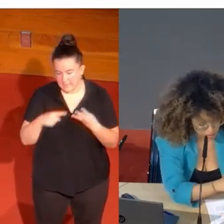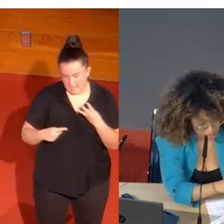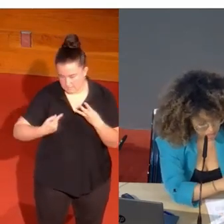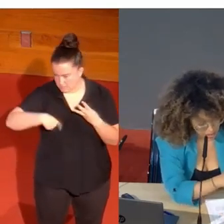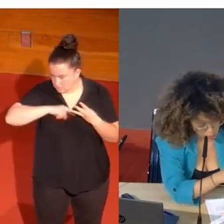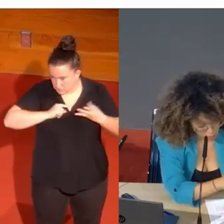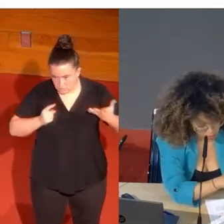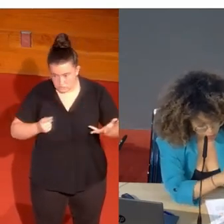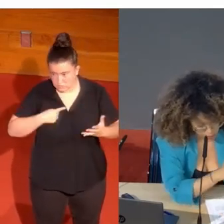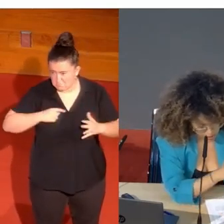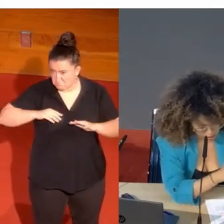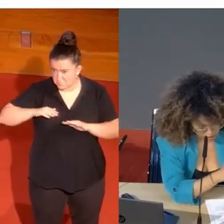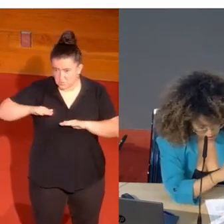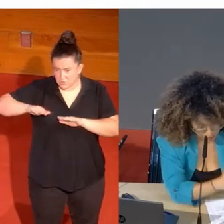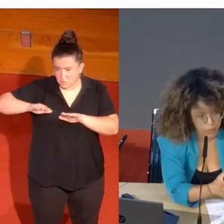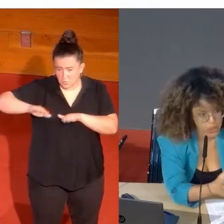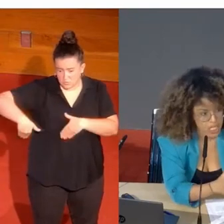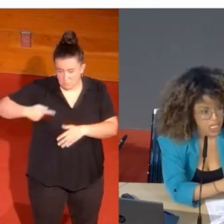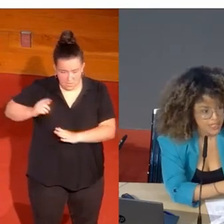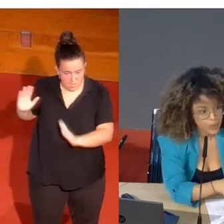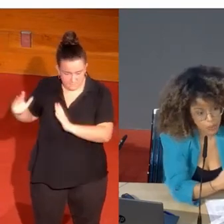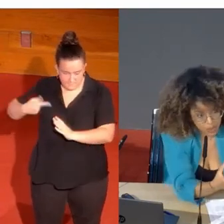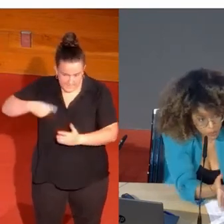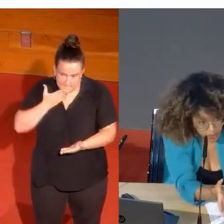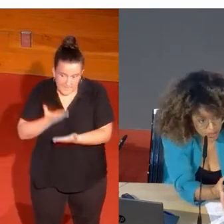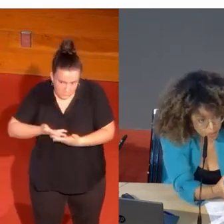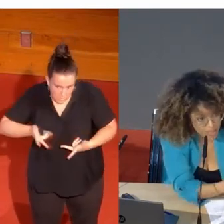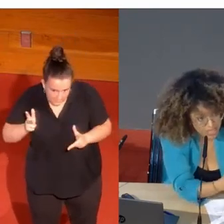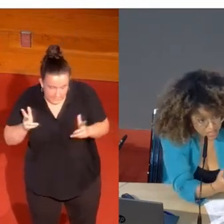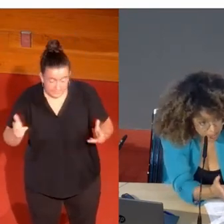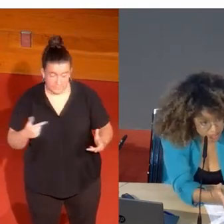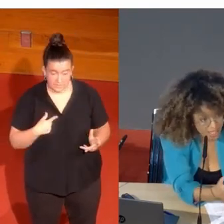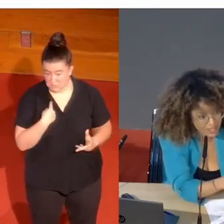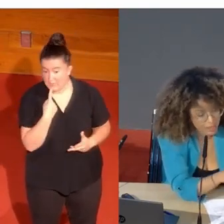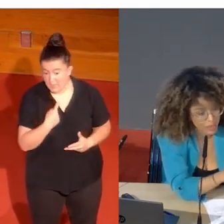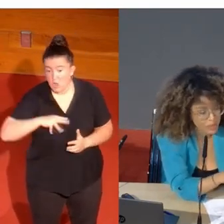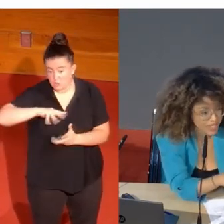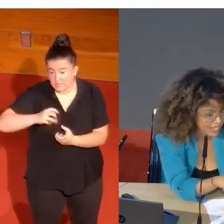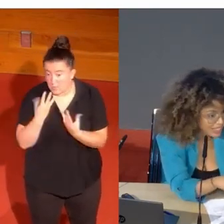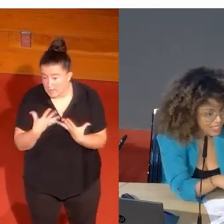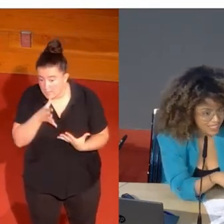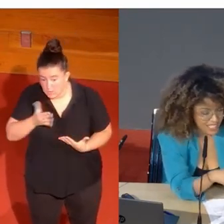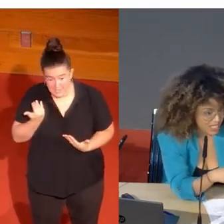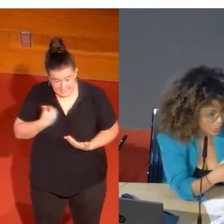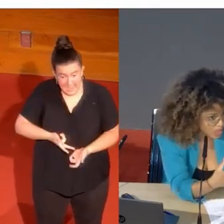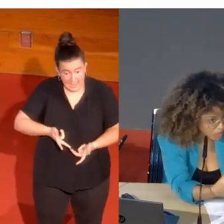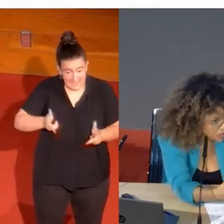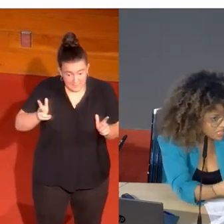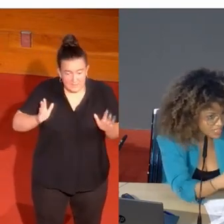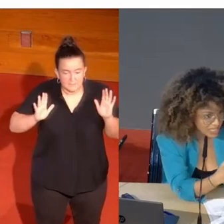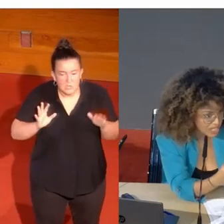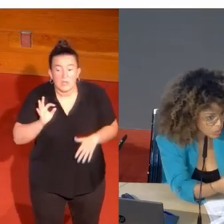Liberación en los últimos eh tiempos digo una buena noticia porque ya están en libertad Pero es verdad que las